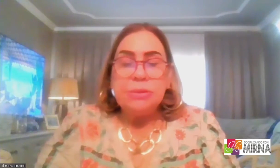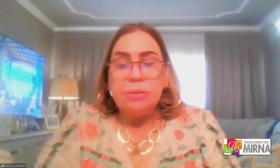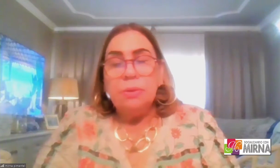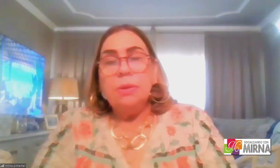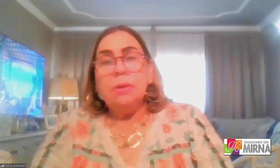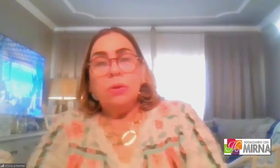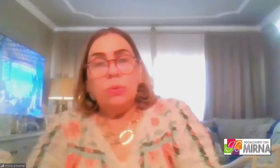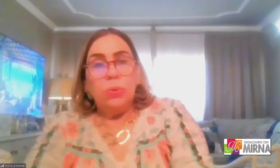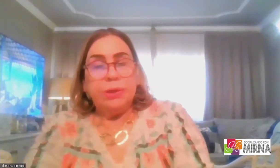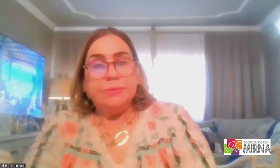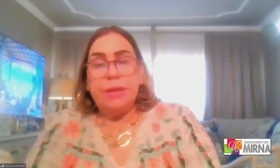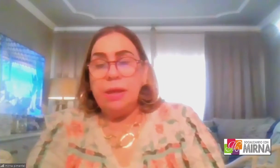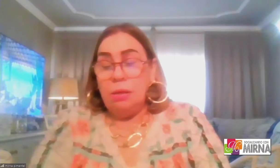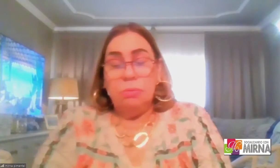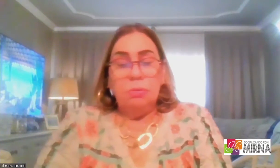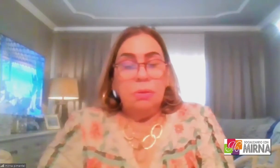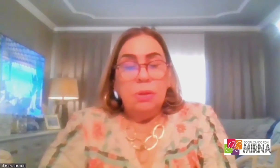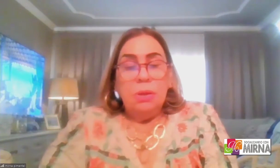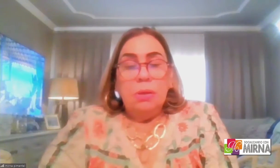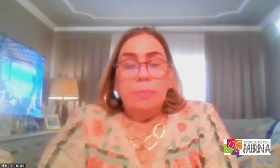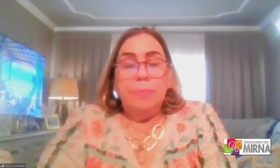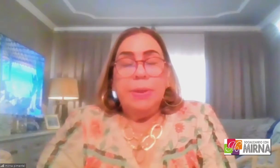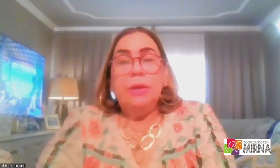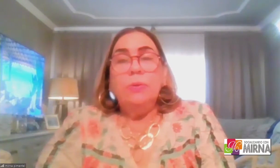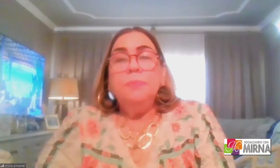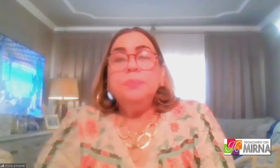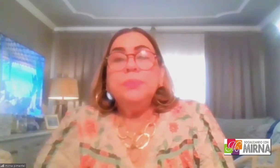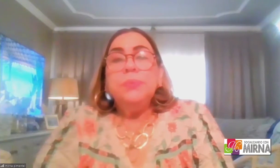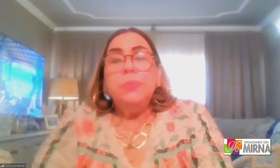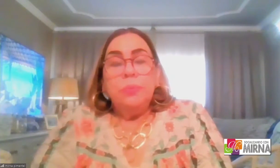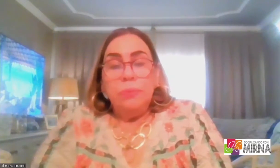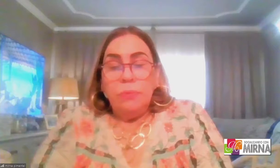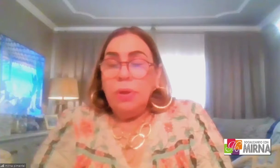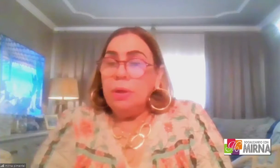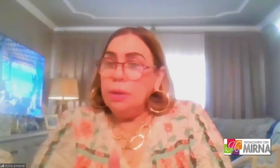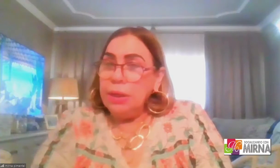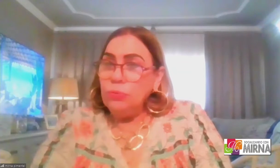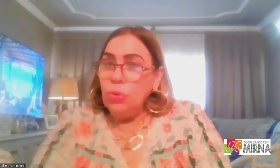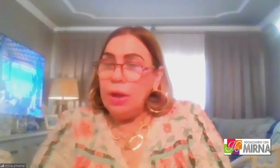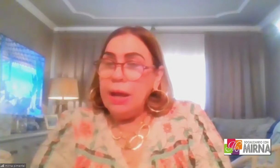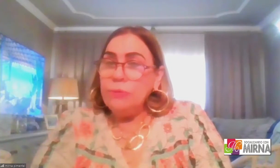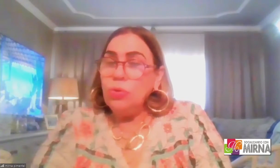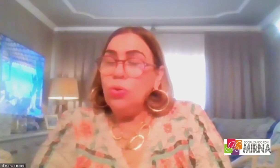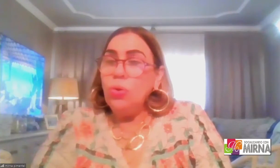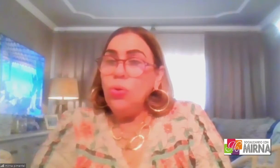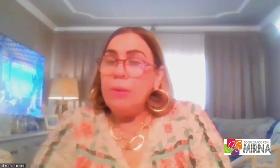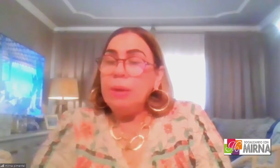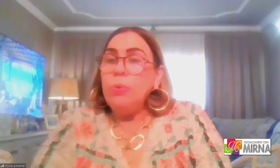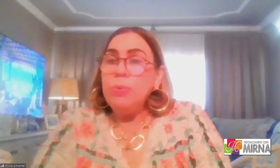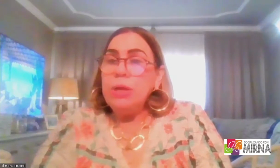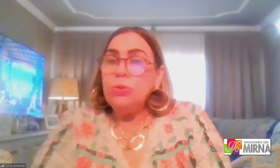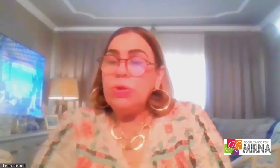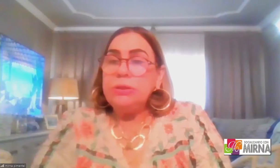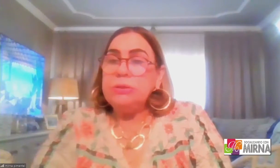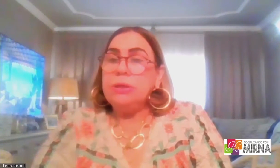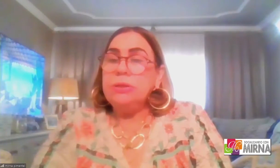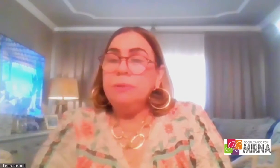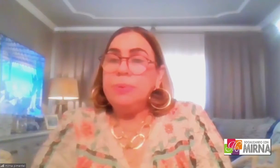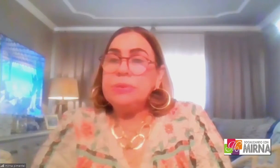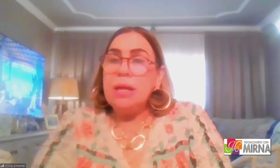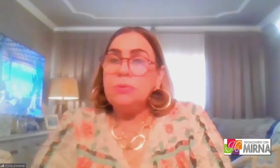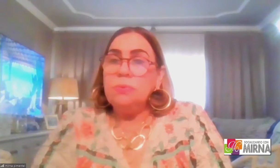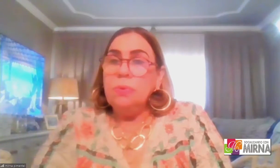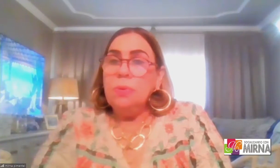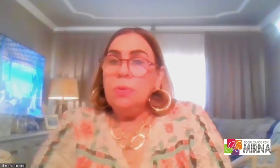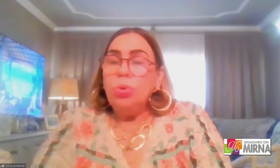digan pase o lo que sea. Pero Eso no habla muy bien de un artista que